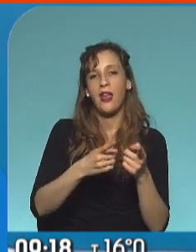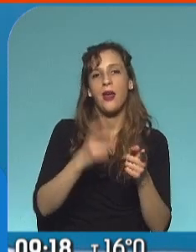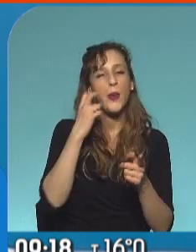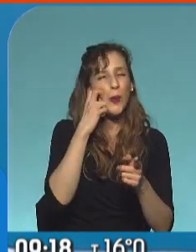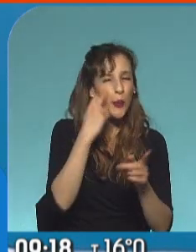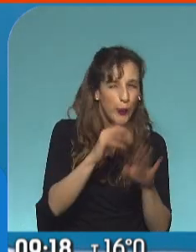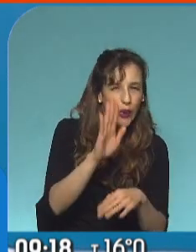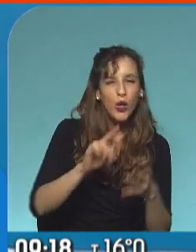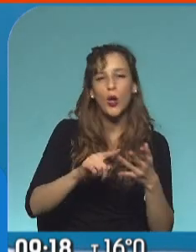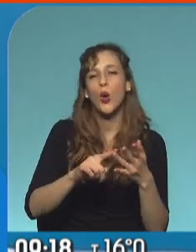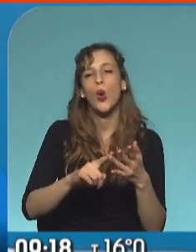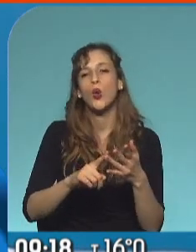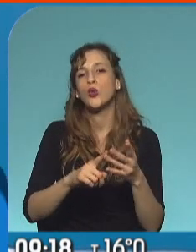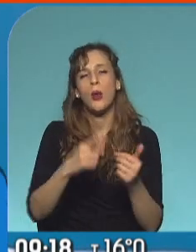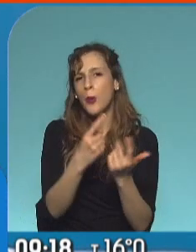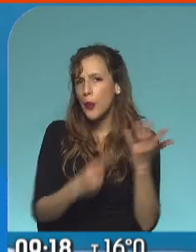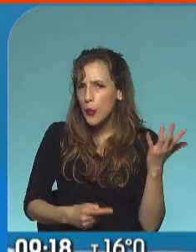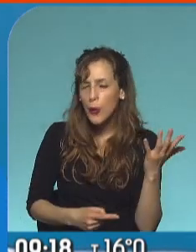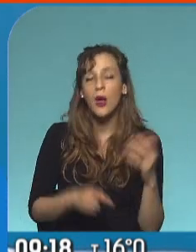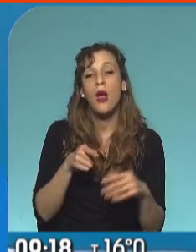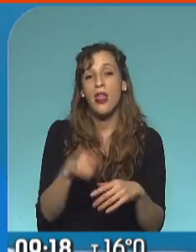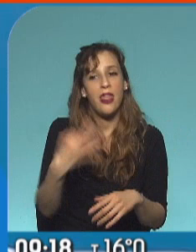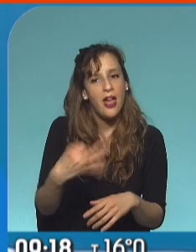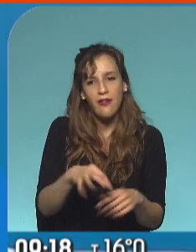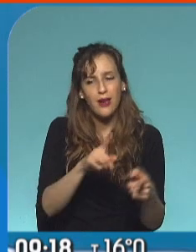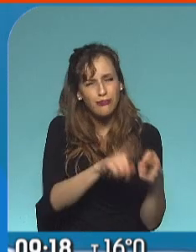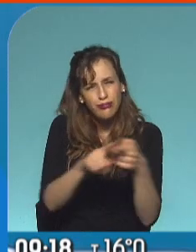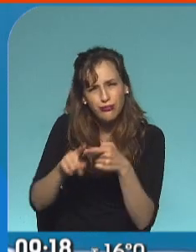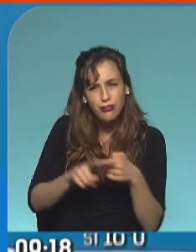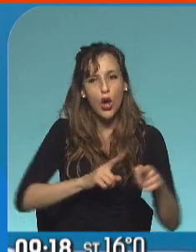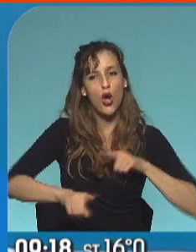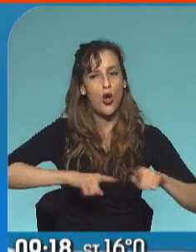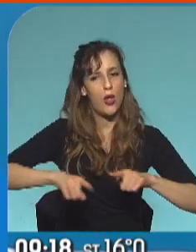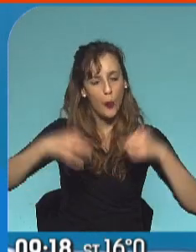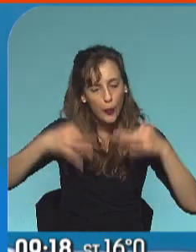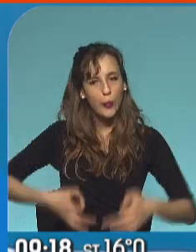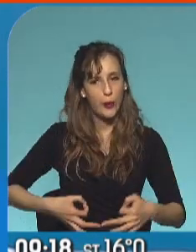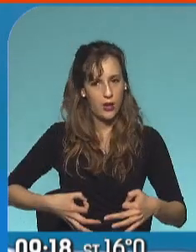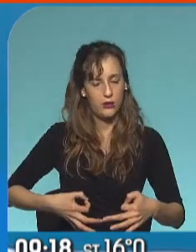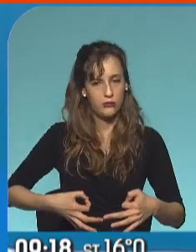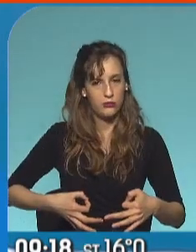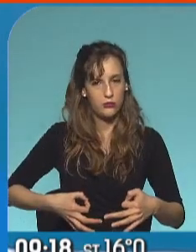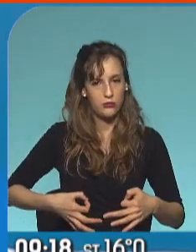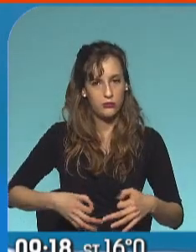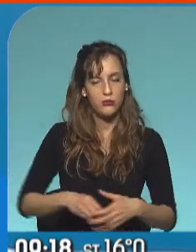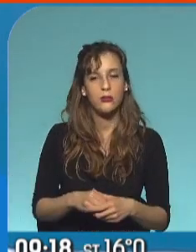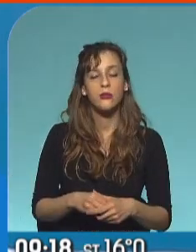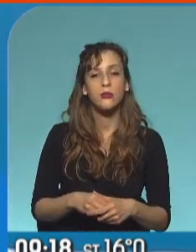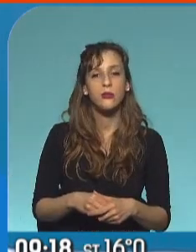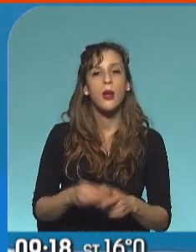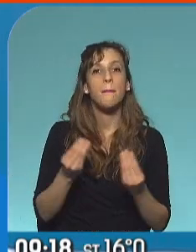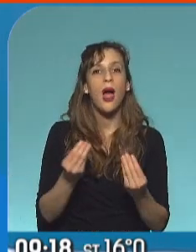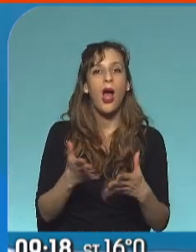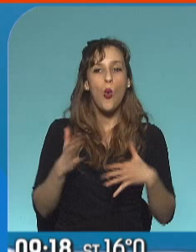pública domicilios que tienen que estar coordinados y trabajar en forma ordenada para que esa recuperación y la gestión del